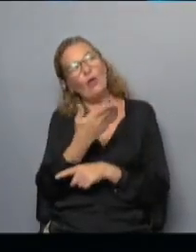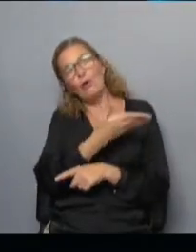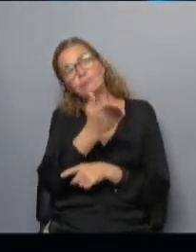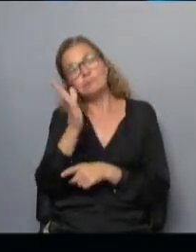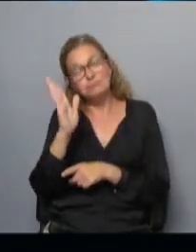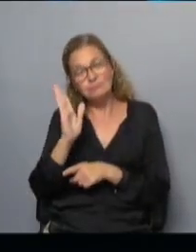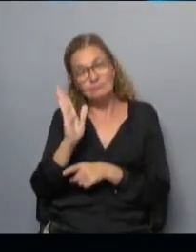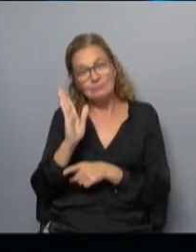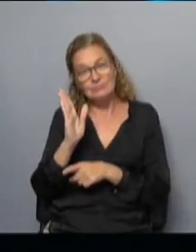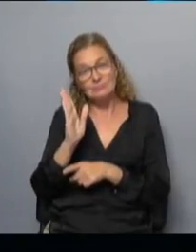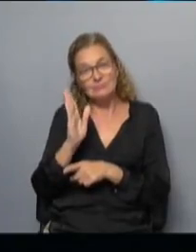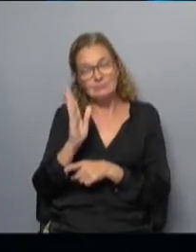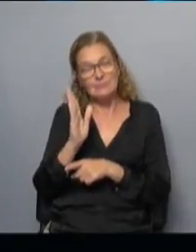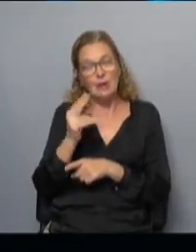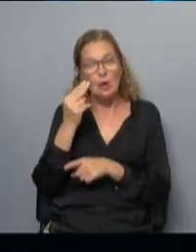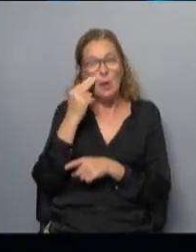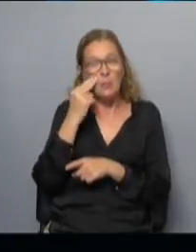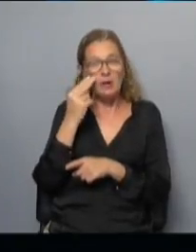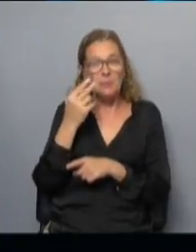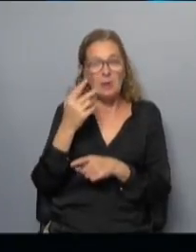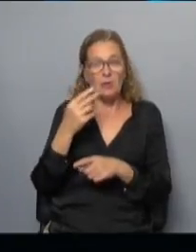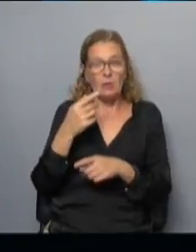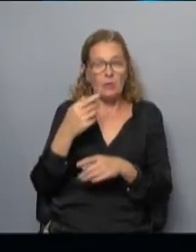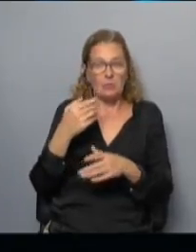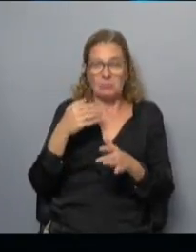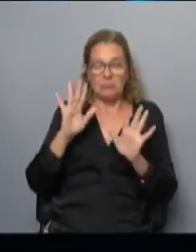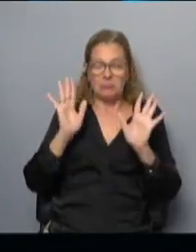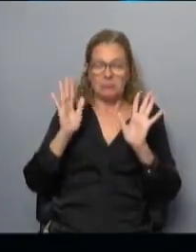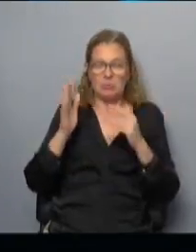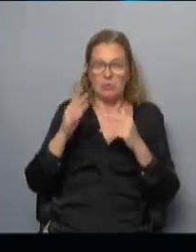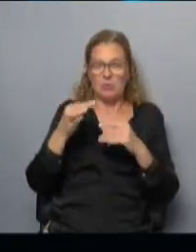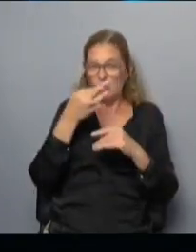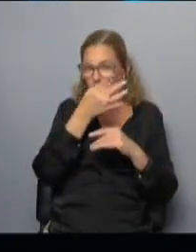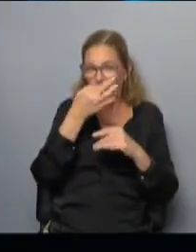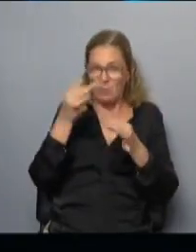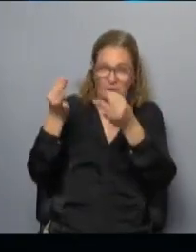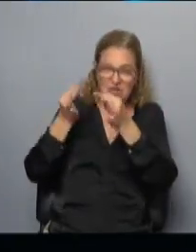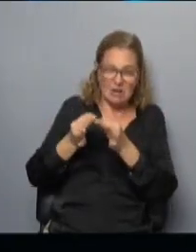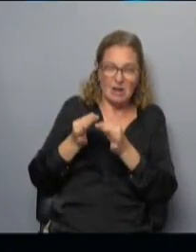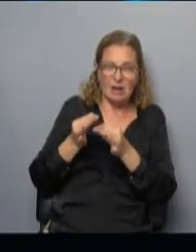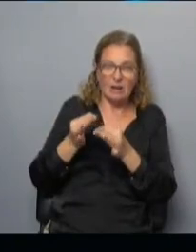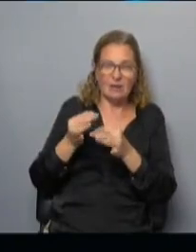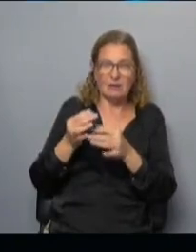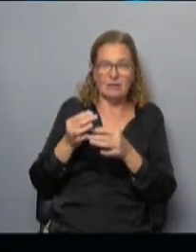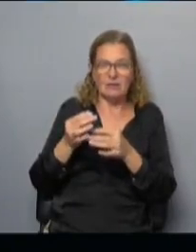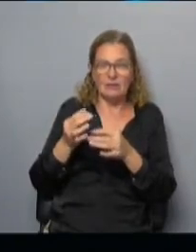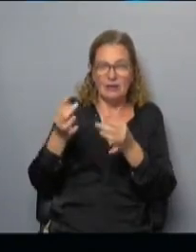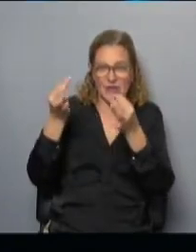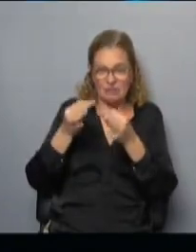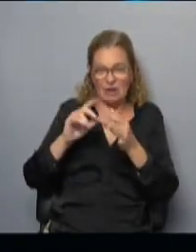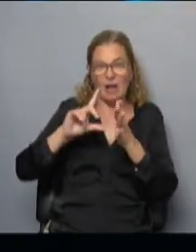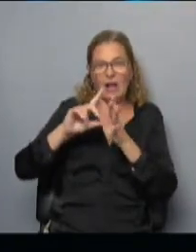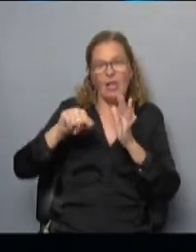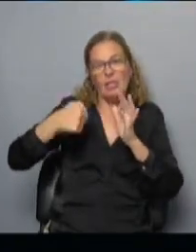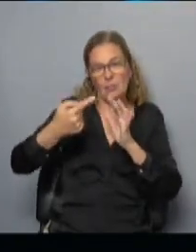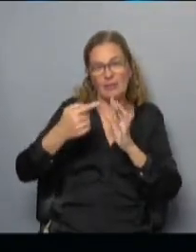y los problemas no nos van a pasar nada si los narcos no iban a llegar que siempre llegan después eso